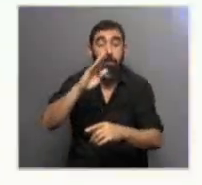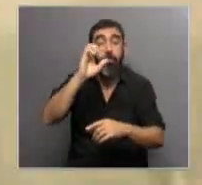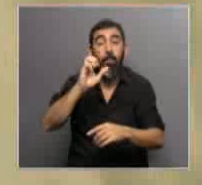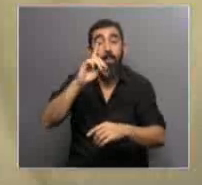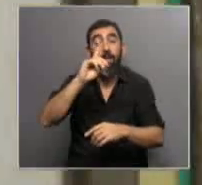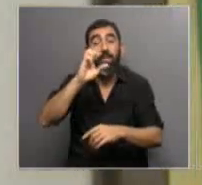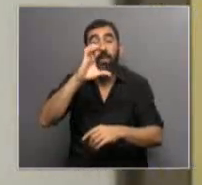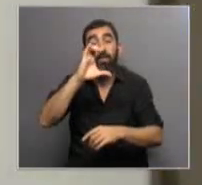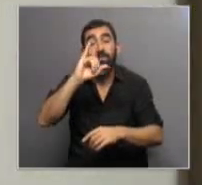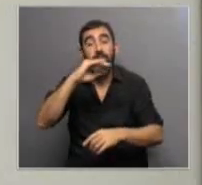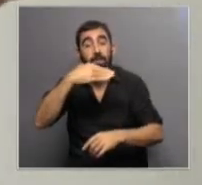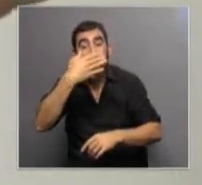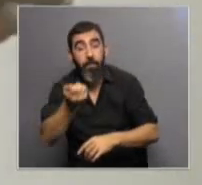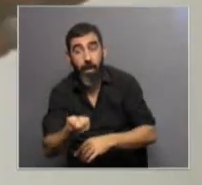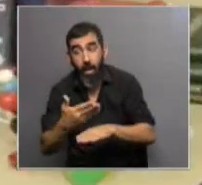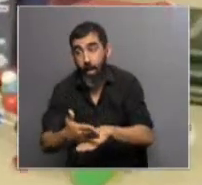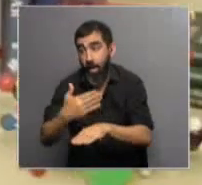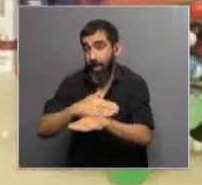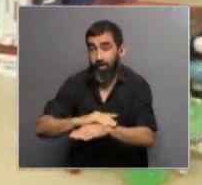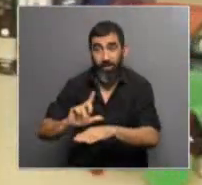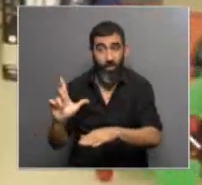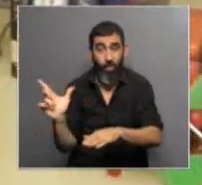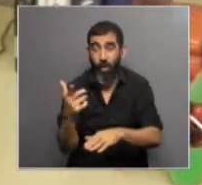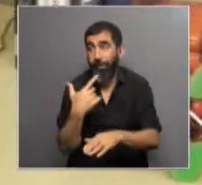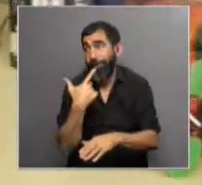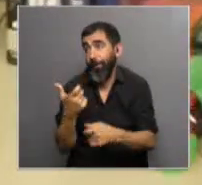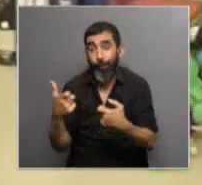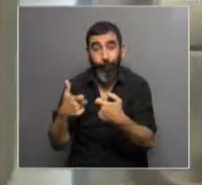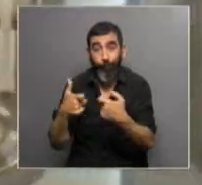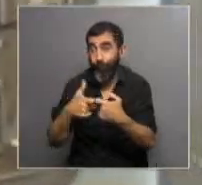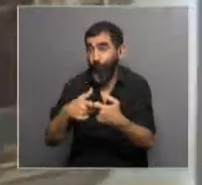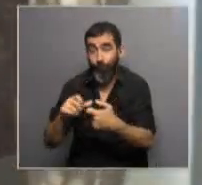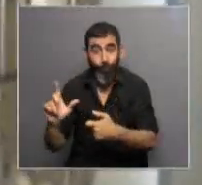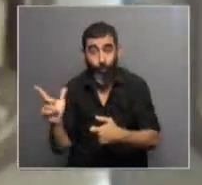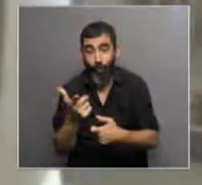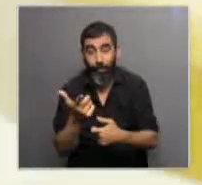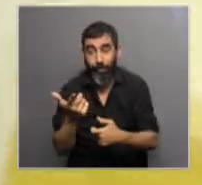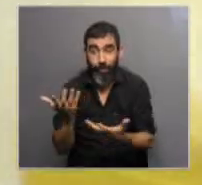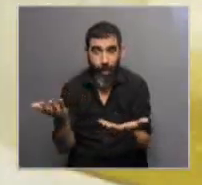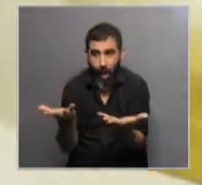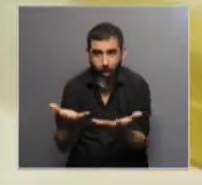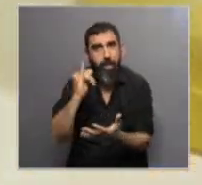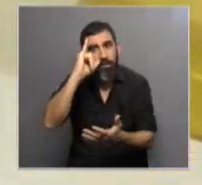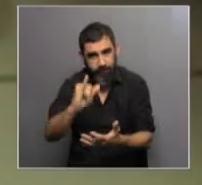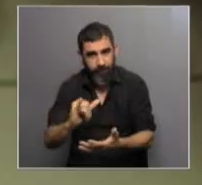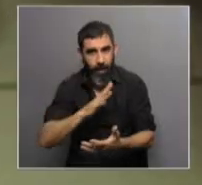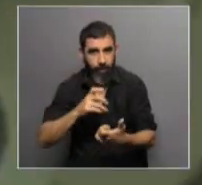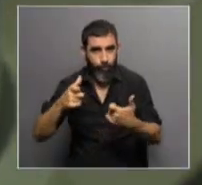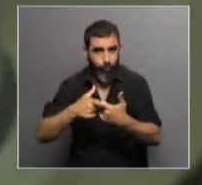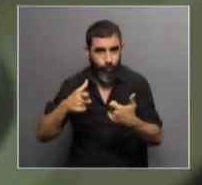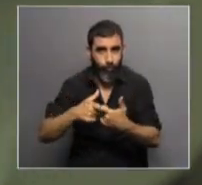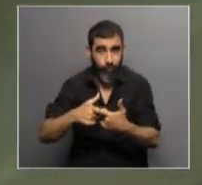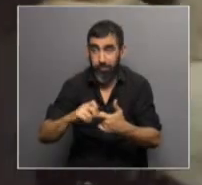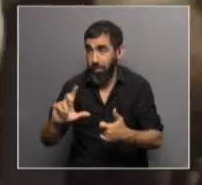momento no tenía socios como que como ahora tiene no